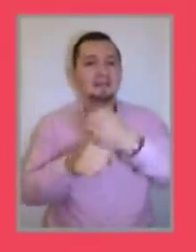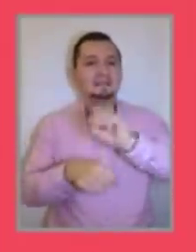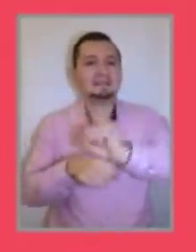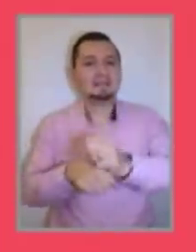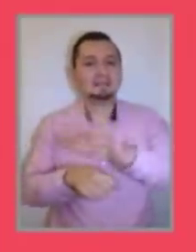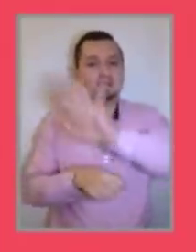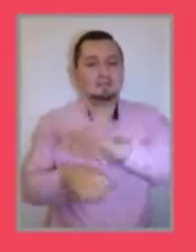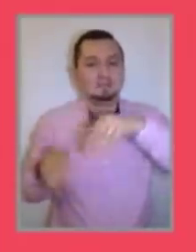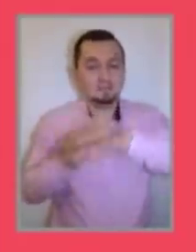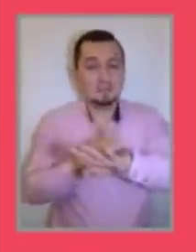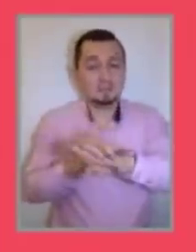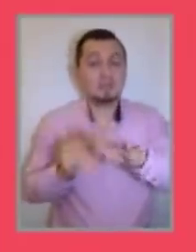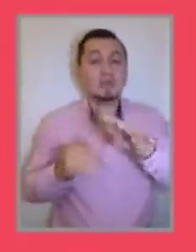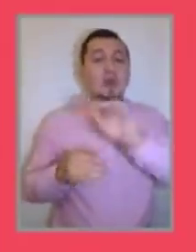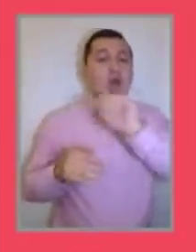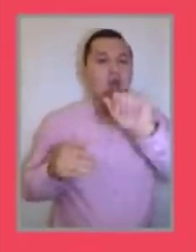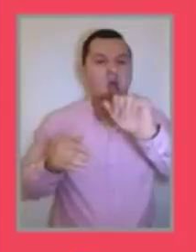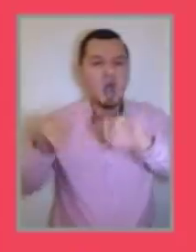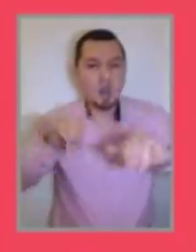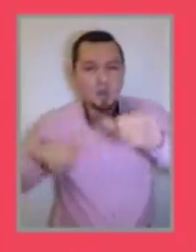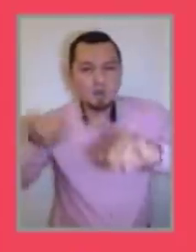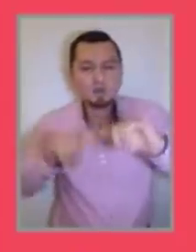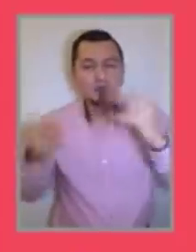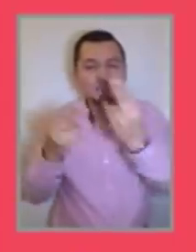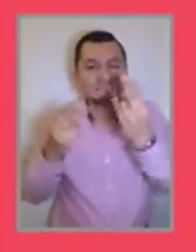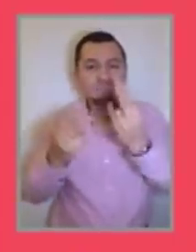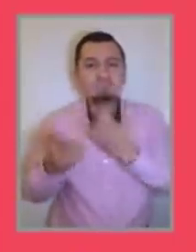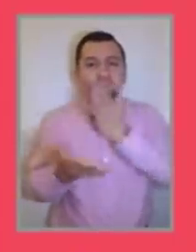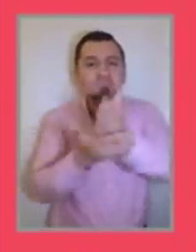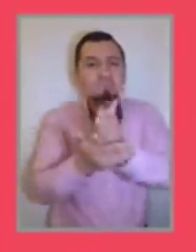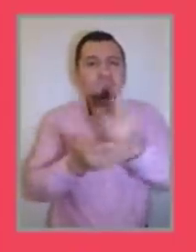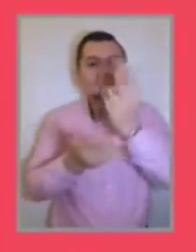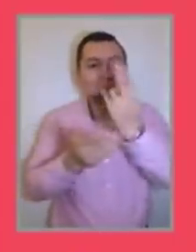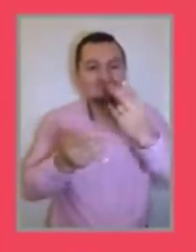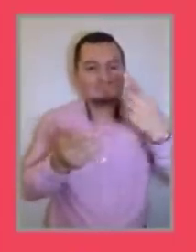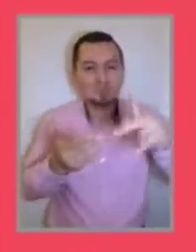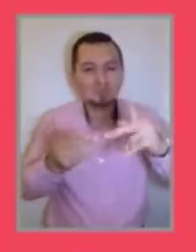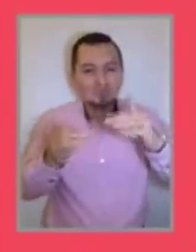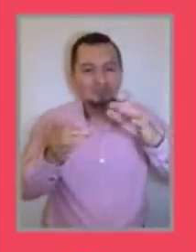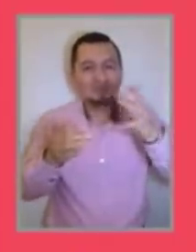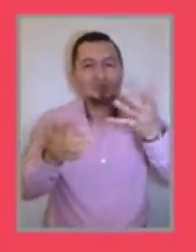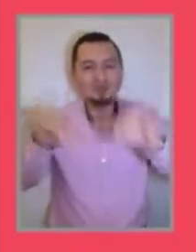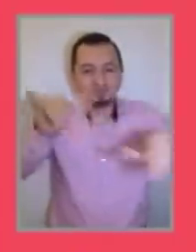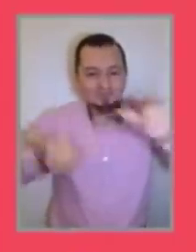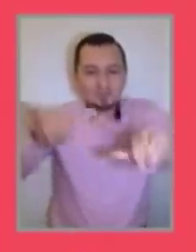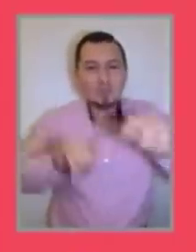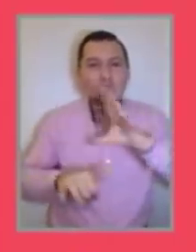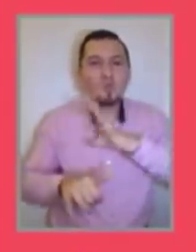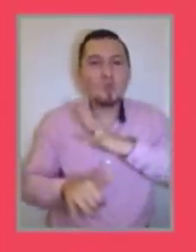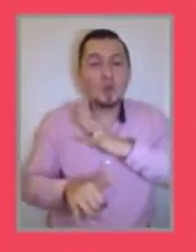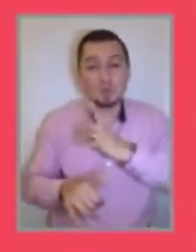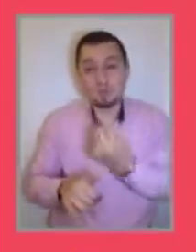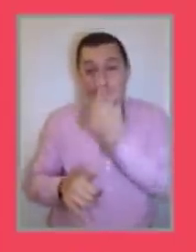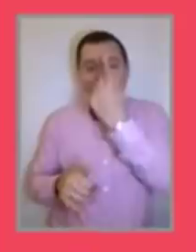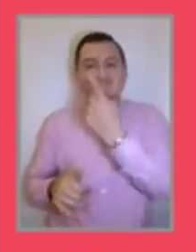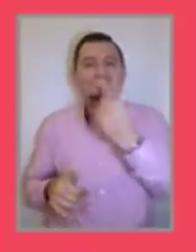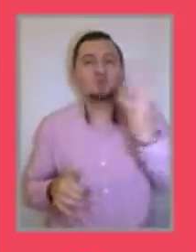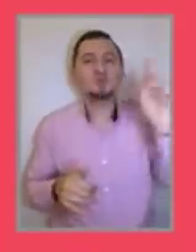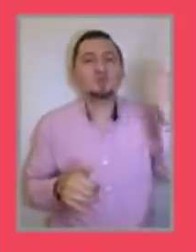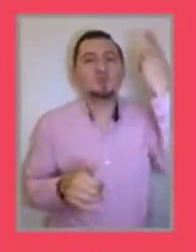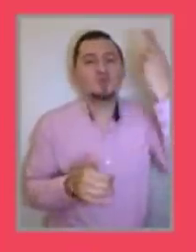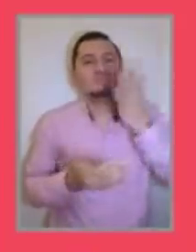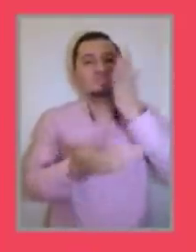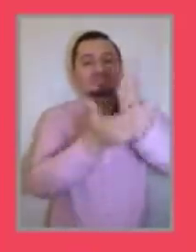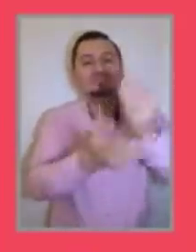de laboratorios o aquellas materias que requieren equipamiento especial, que solamente lo hay en la universidad y que por lo tanto